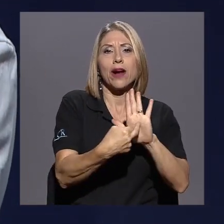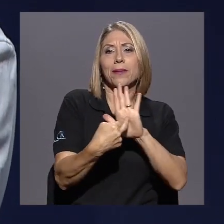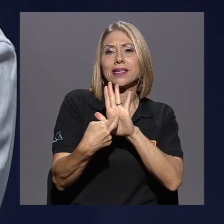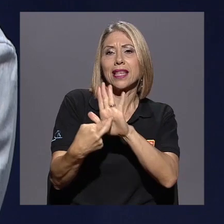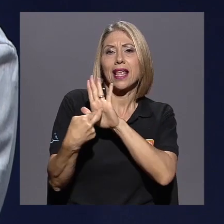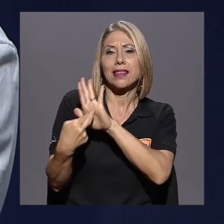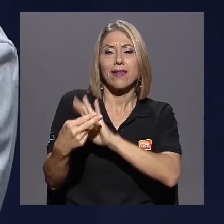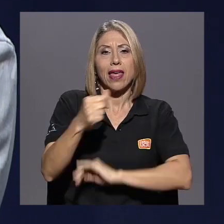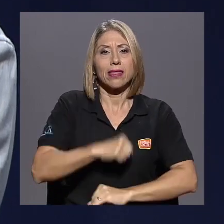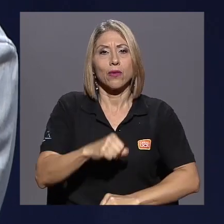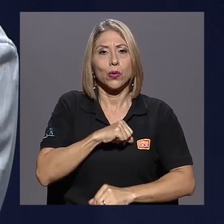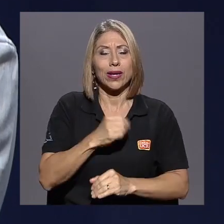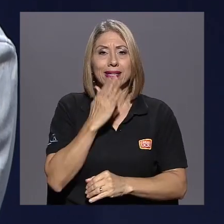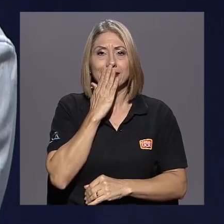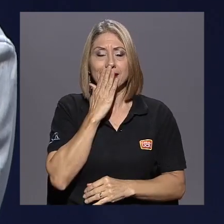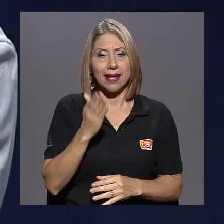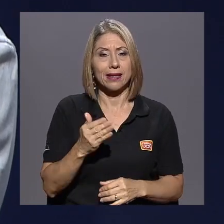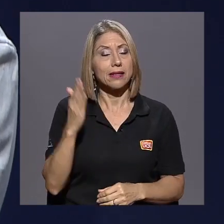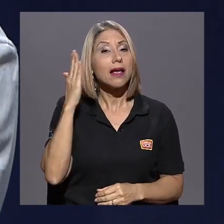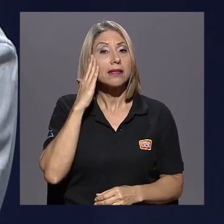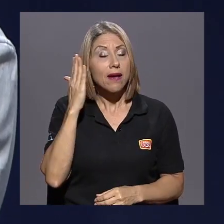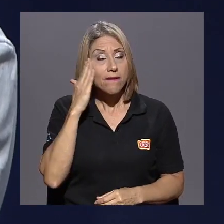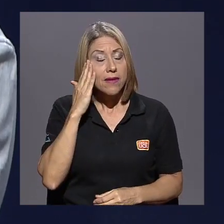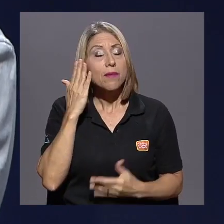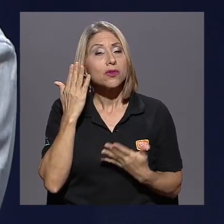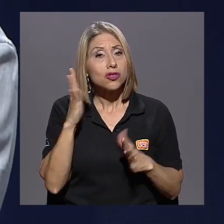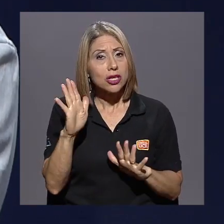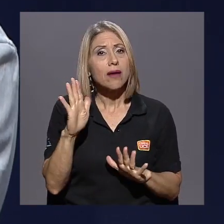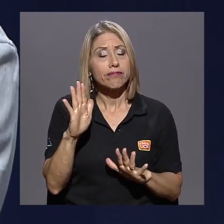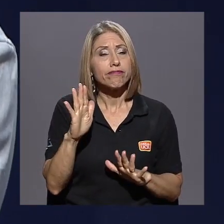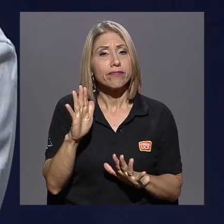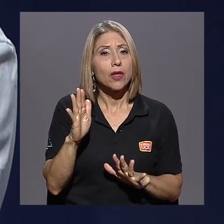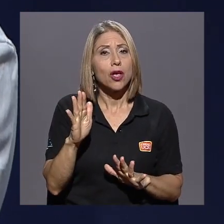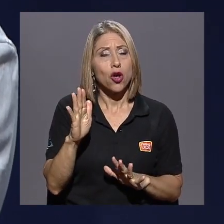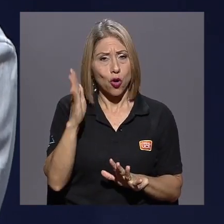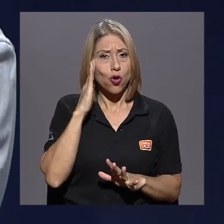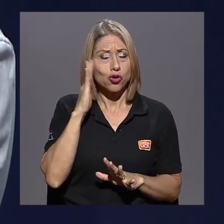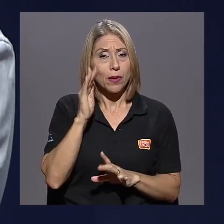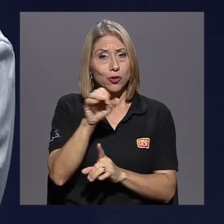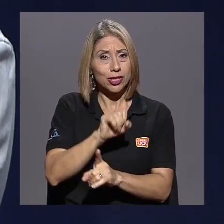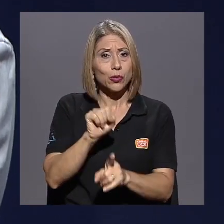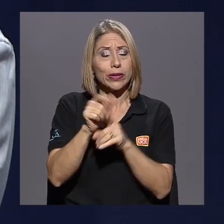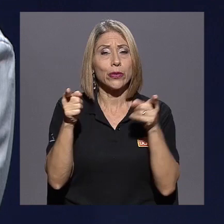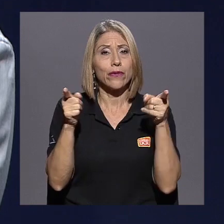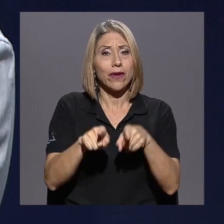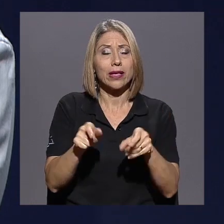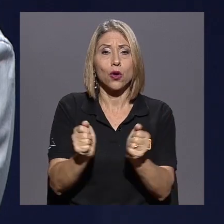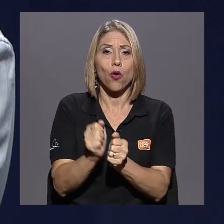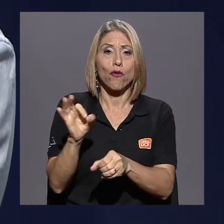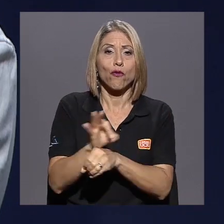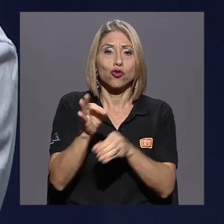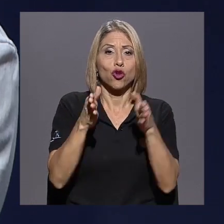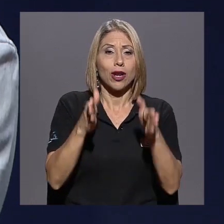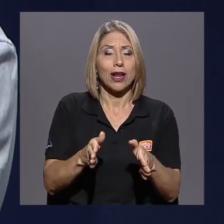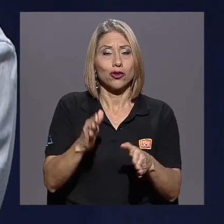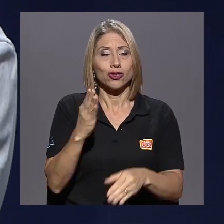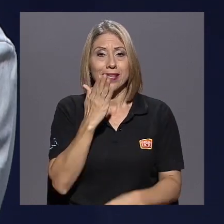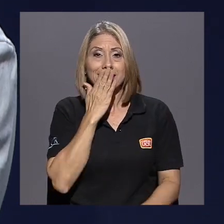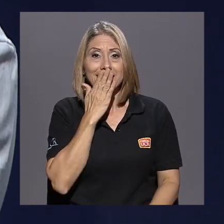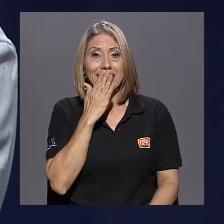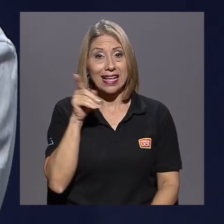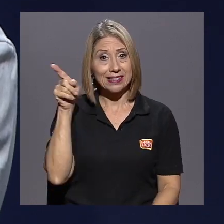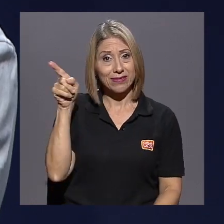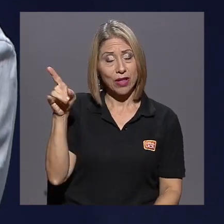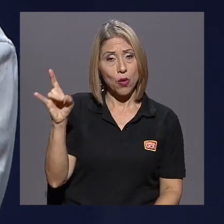autoridades indígenas sabemos conocemos el fenómeno de los funcionarios indígenas que existe en bolivia entonces